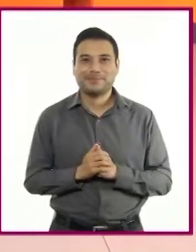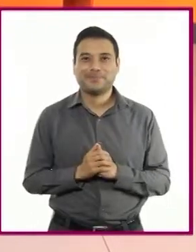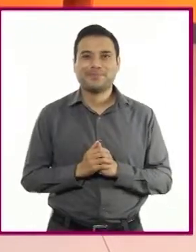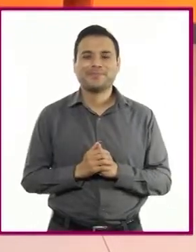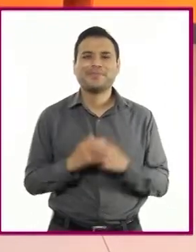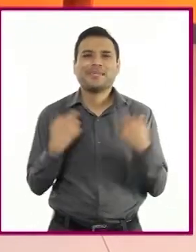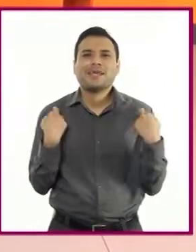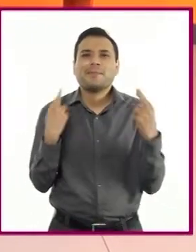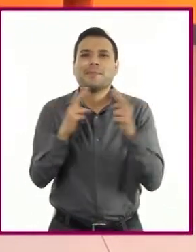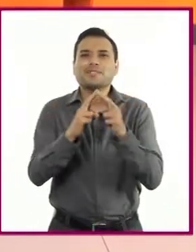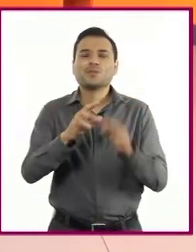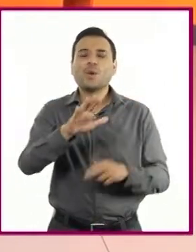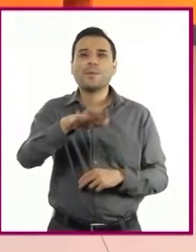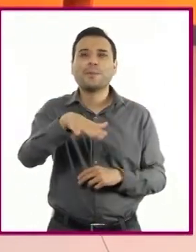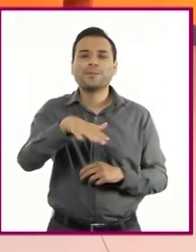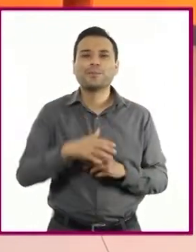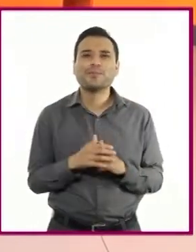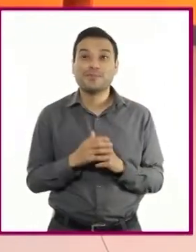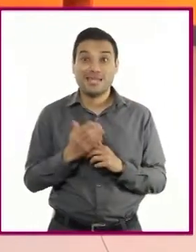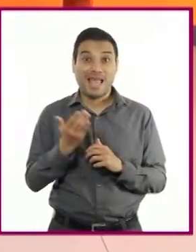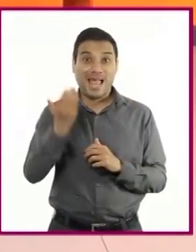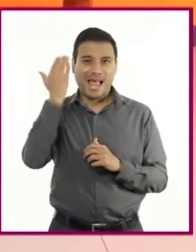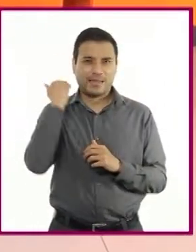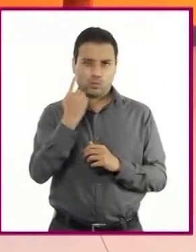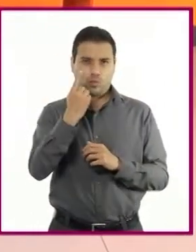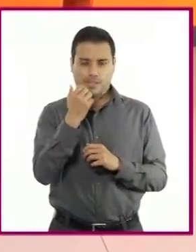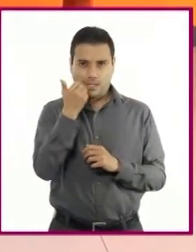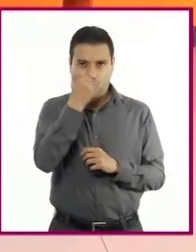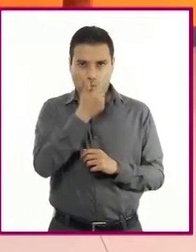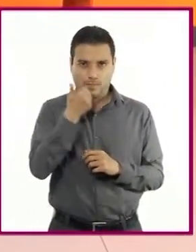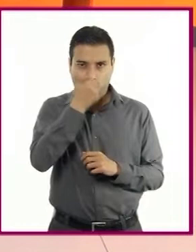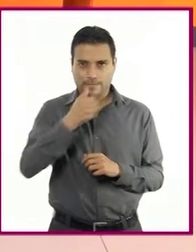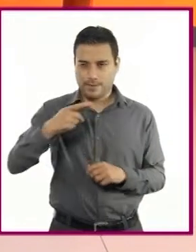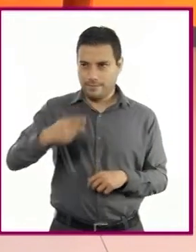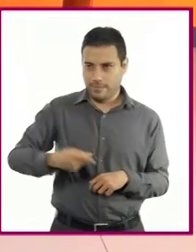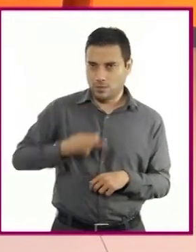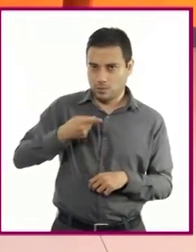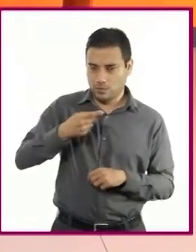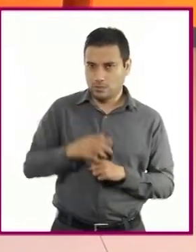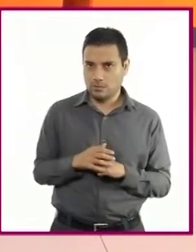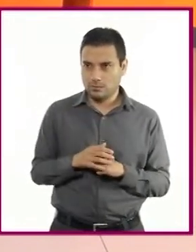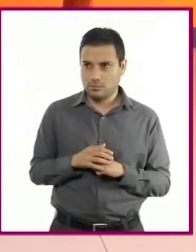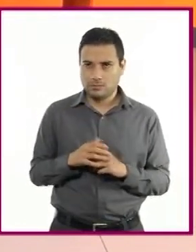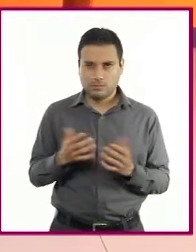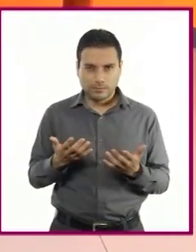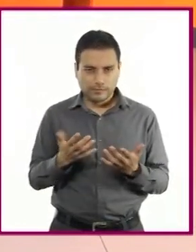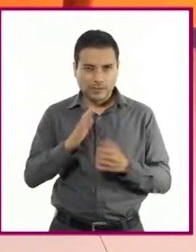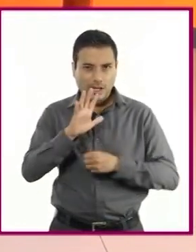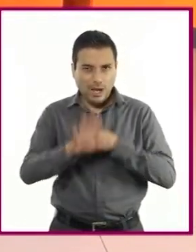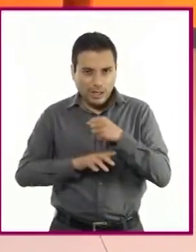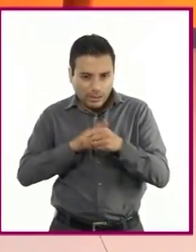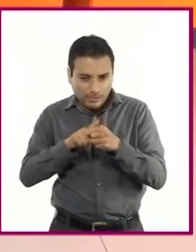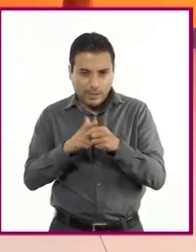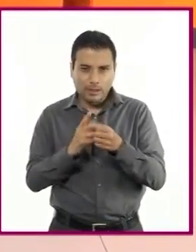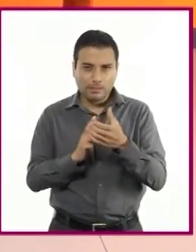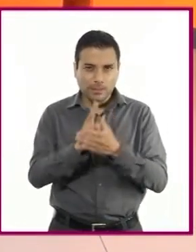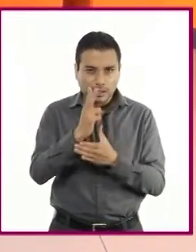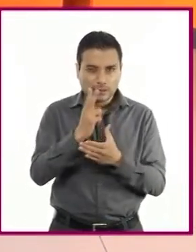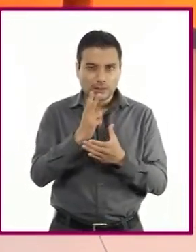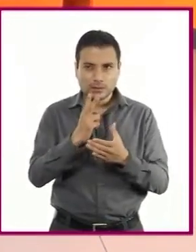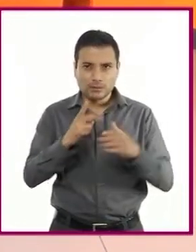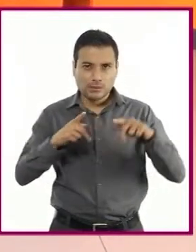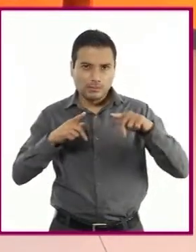Profesor Raúl, hace unos días una alumna me preguntó que si todos los organismos tienen la capacidad